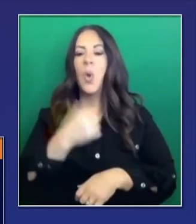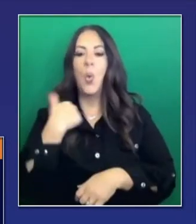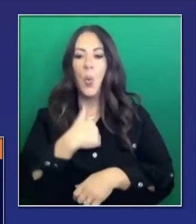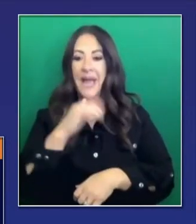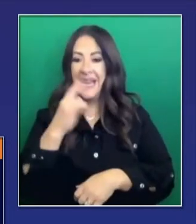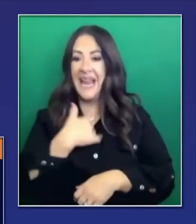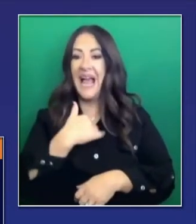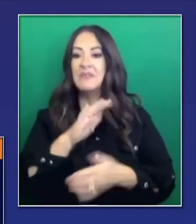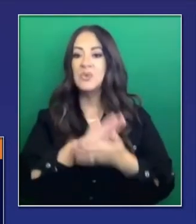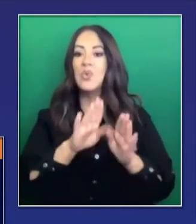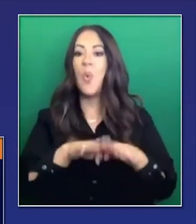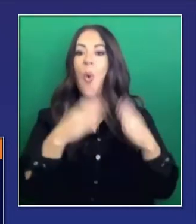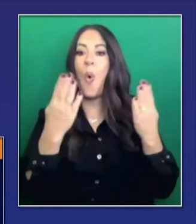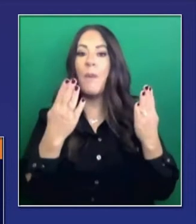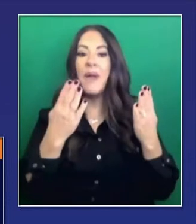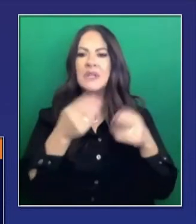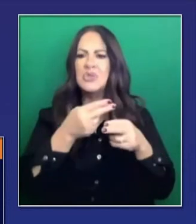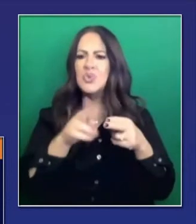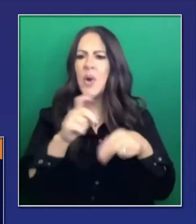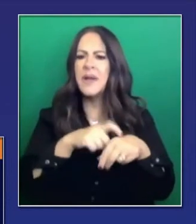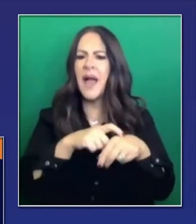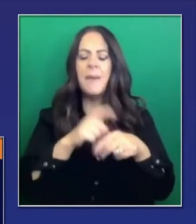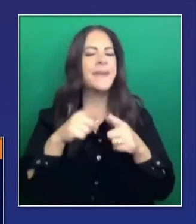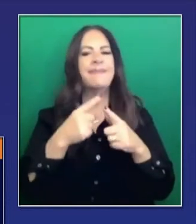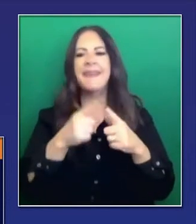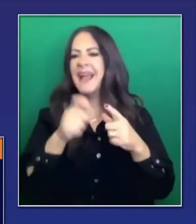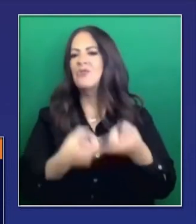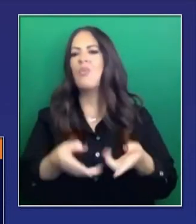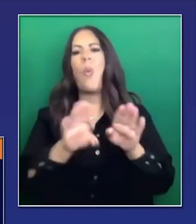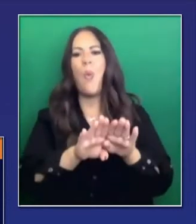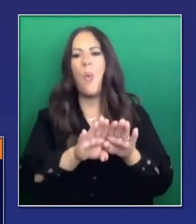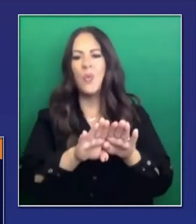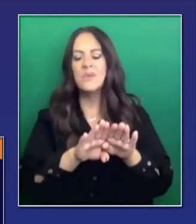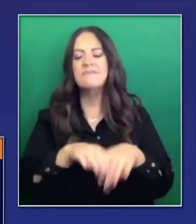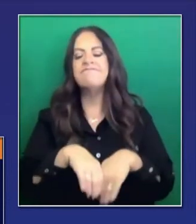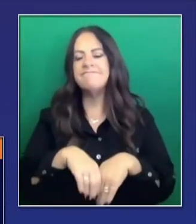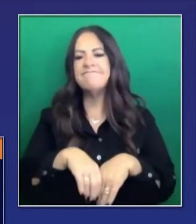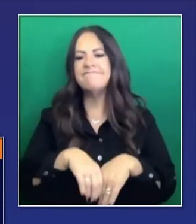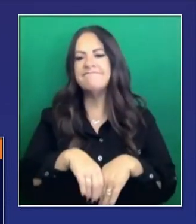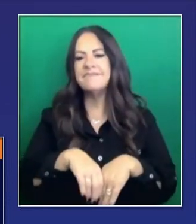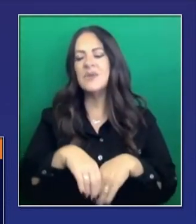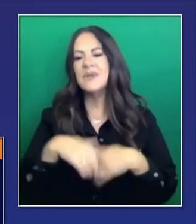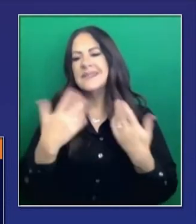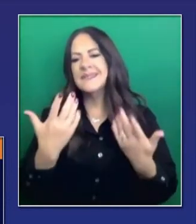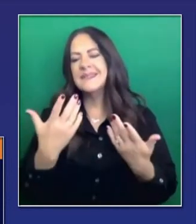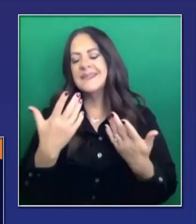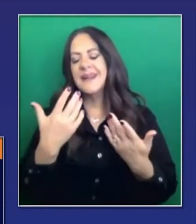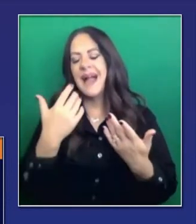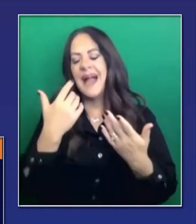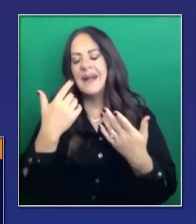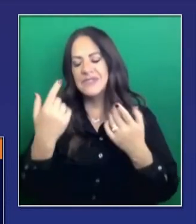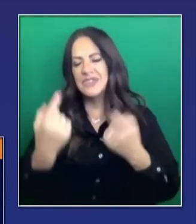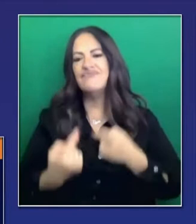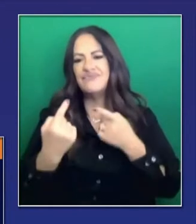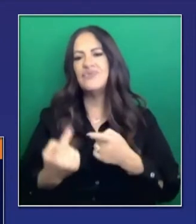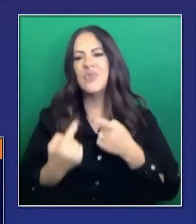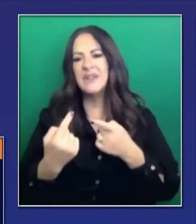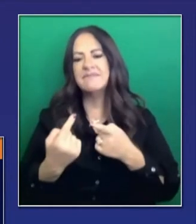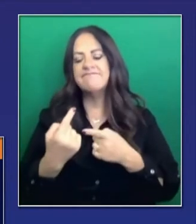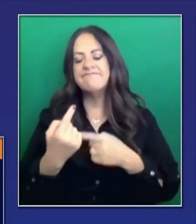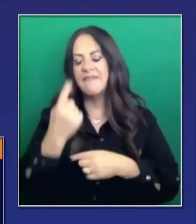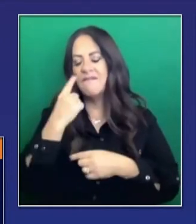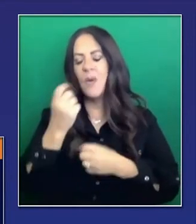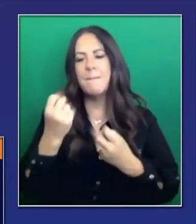para usted, cuando se reabran las escuelas y ver que se vuelven a cerrar Son cosas que causan